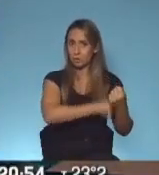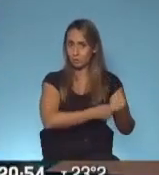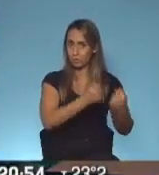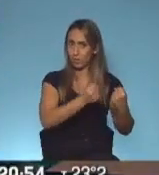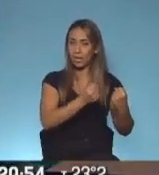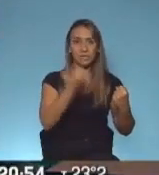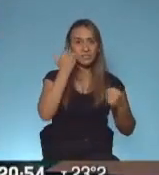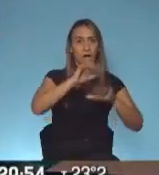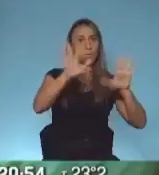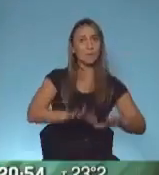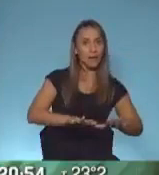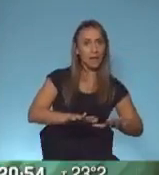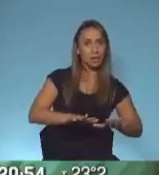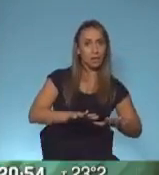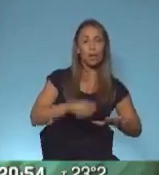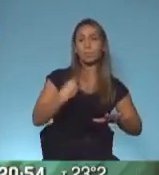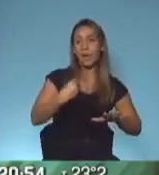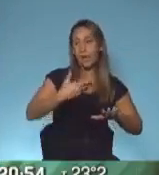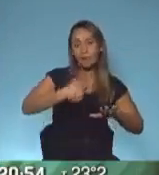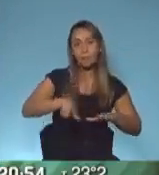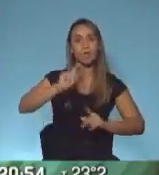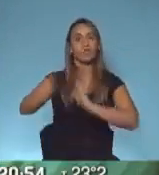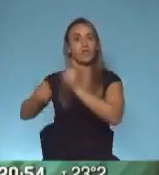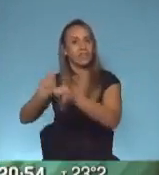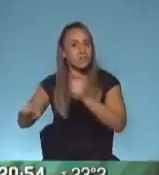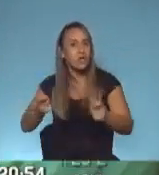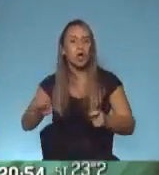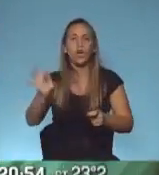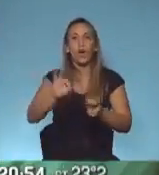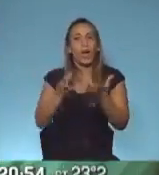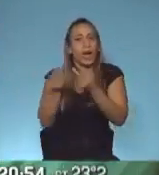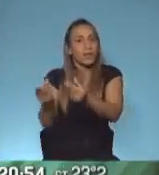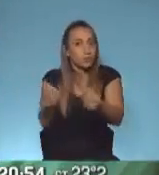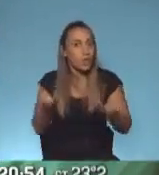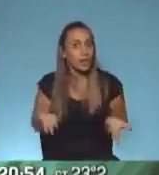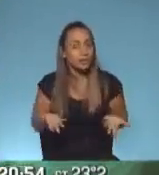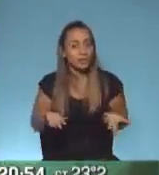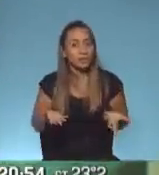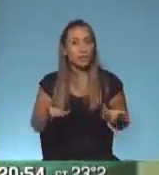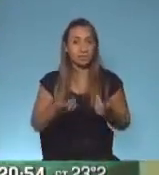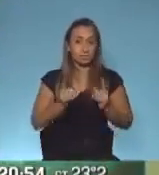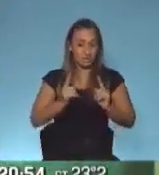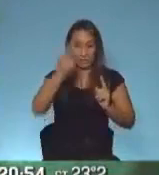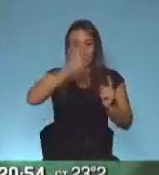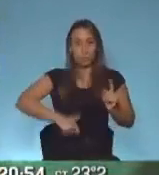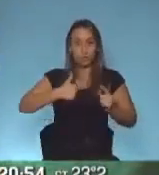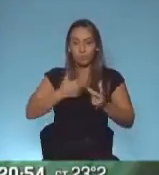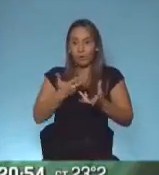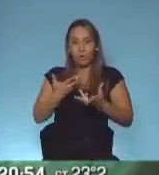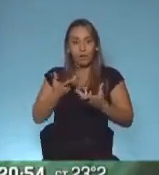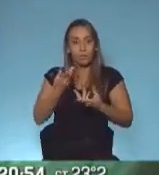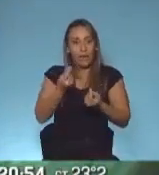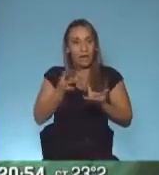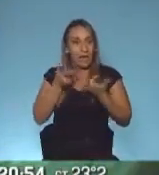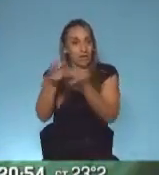para realizar donación, realizar campañas benéficas o bien ellos mismos aportar, ¿no? En esto